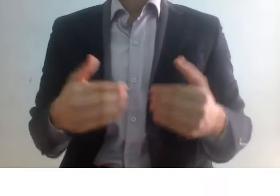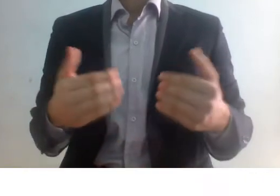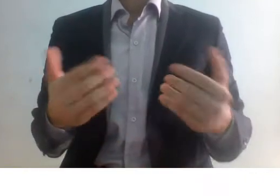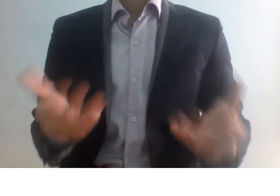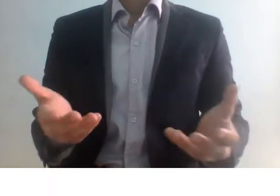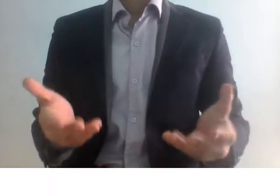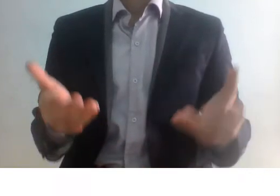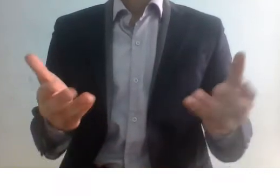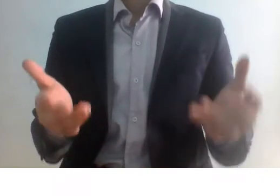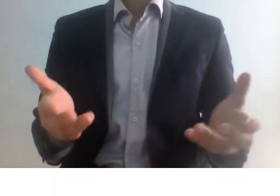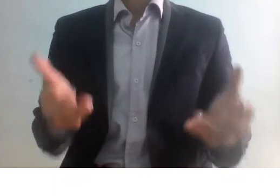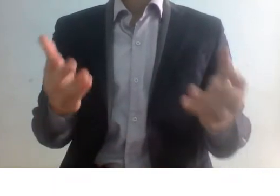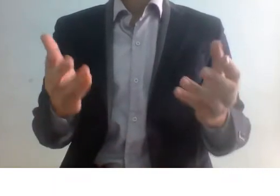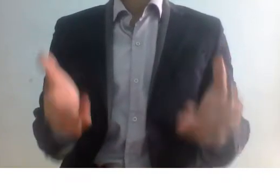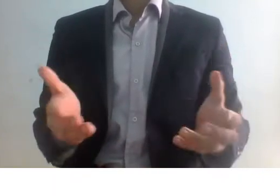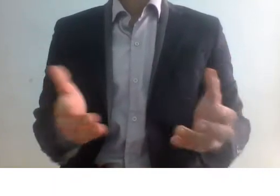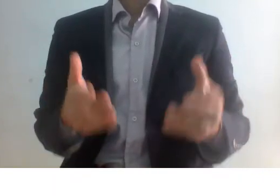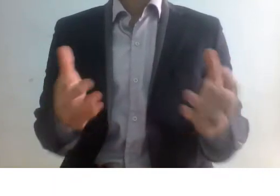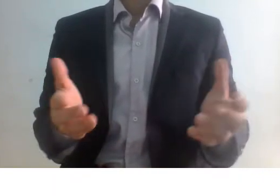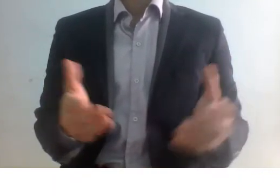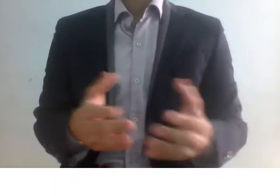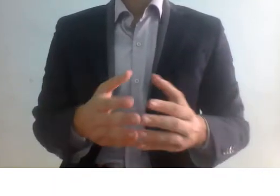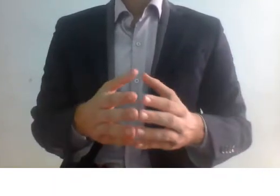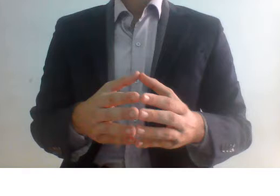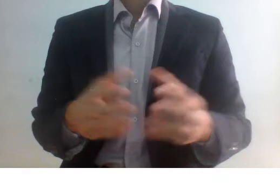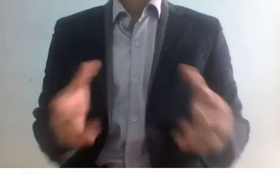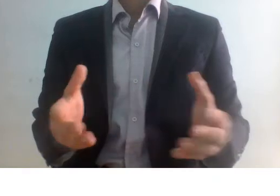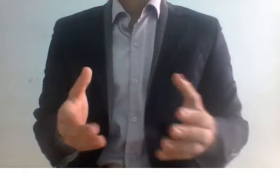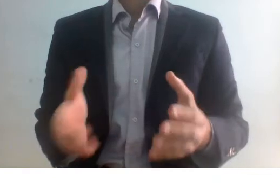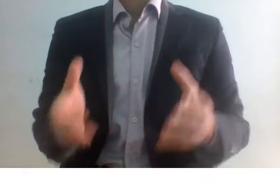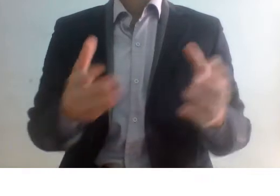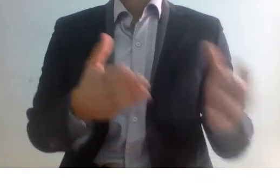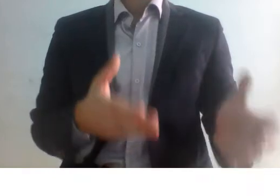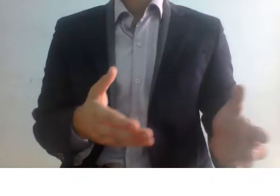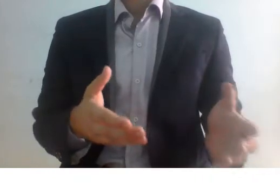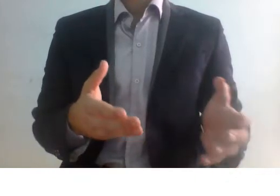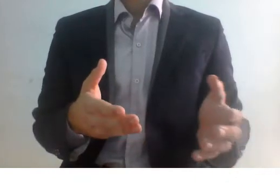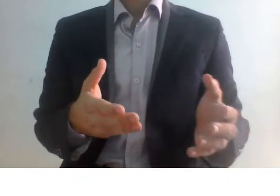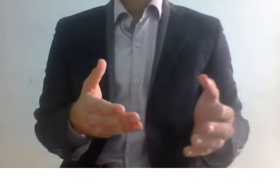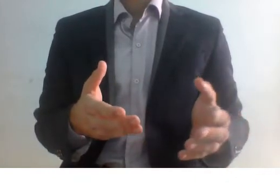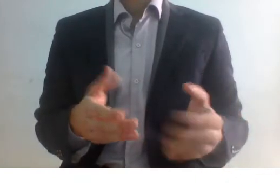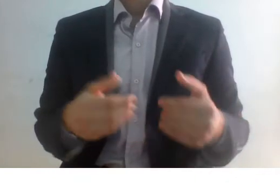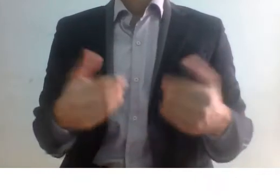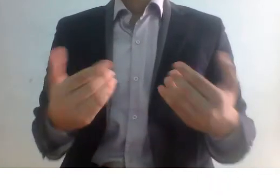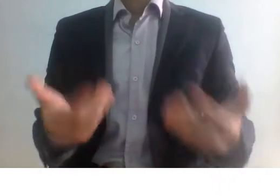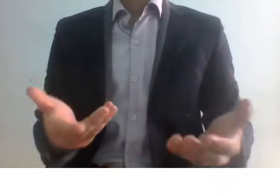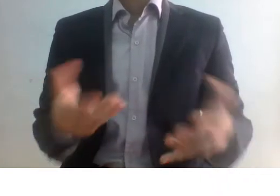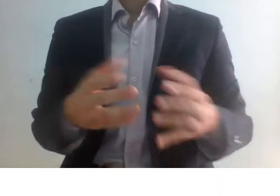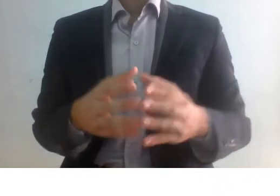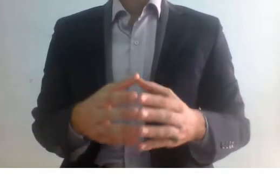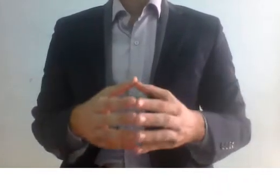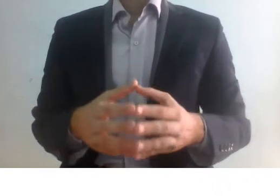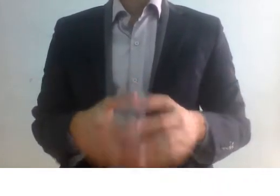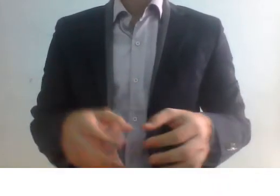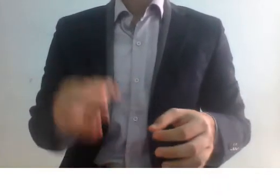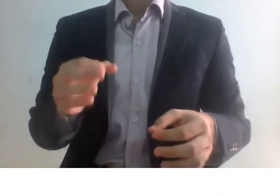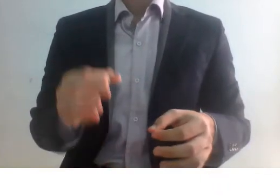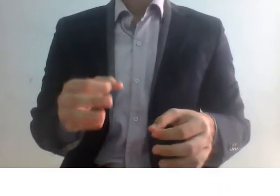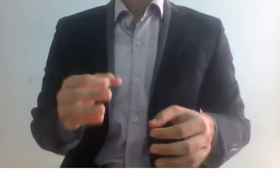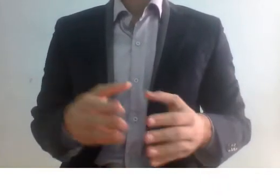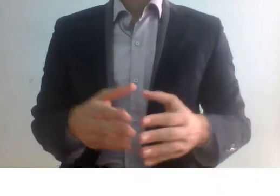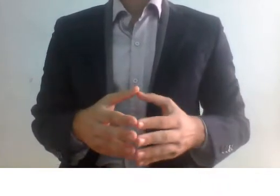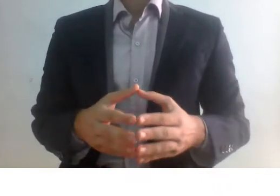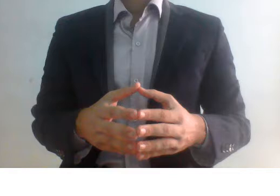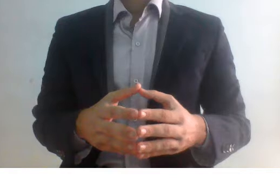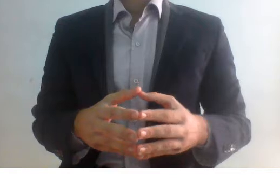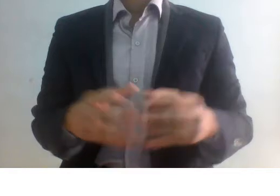forma, en donde, bueno, ellos destacaban que este movimiento era para ayudar, para sacar a México del problema económico en el que se encuentra y para ayudar a la